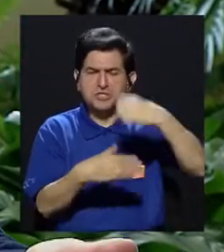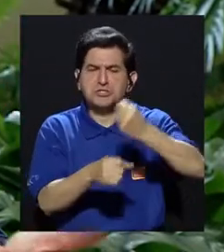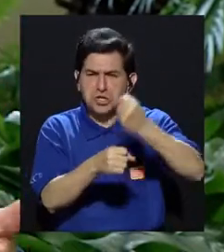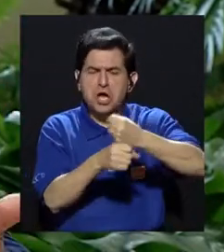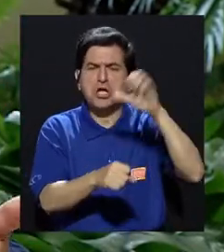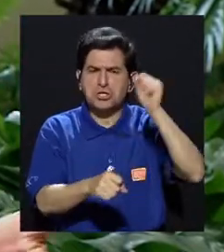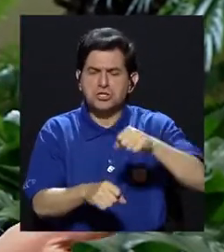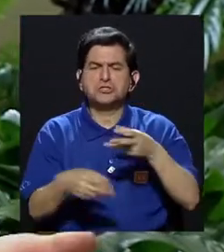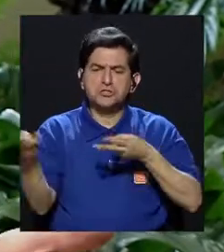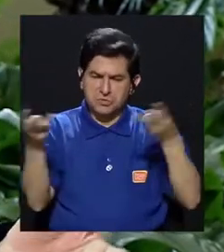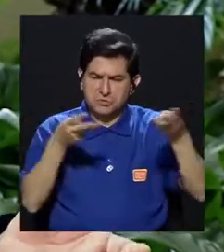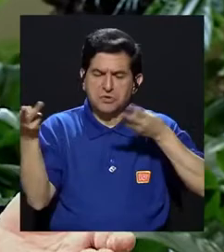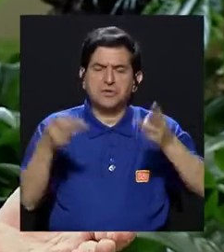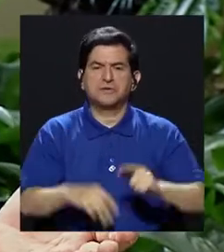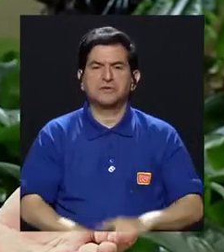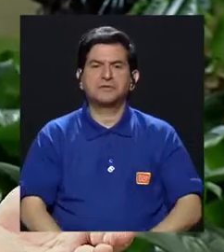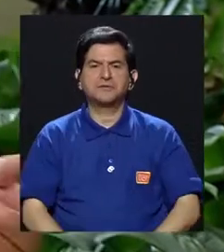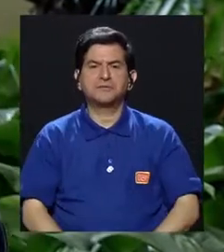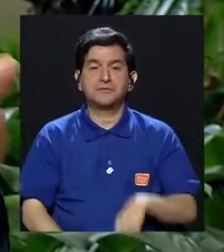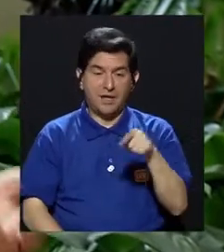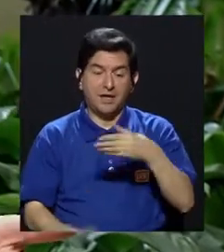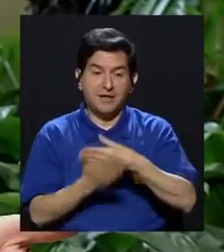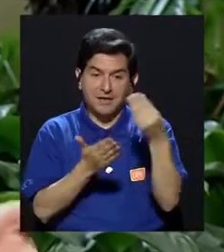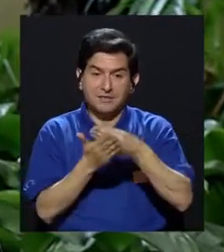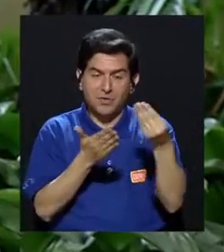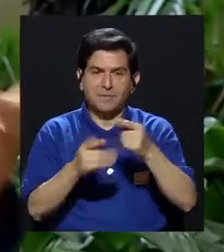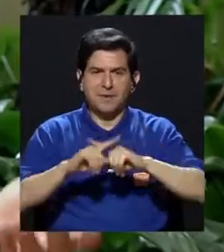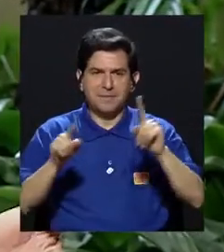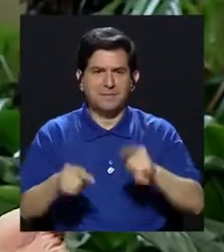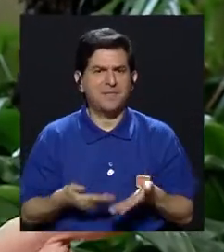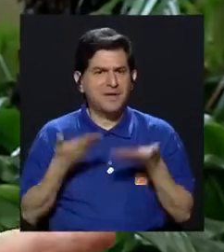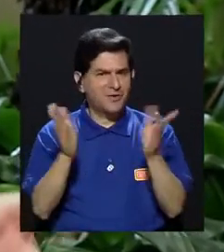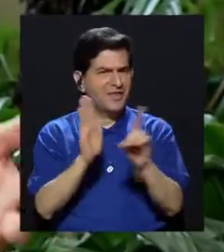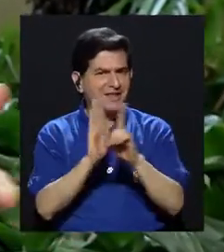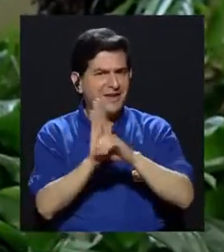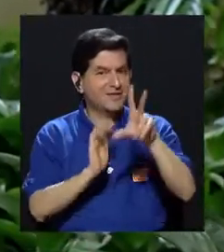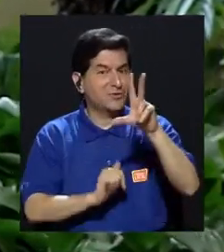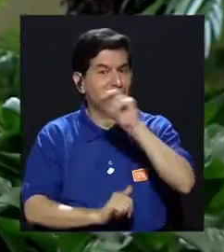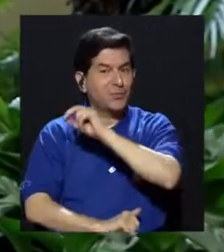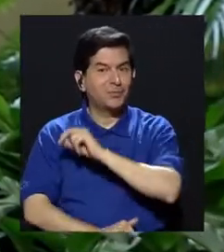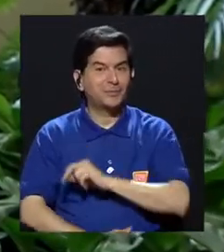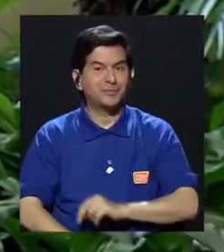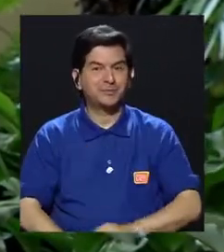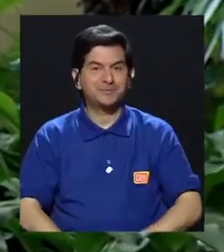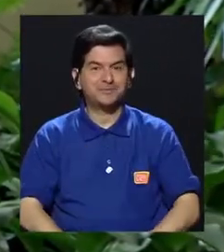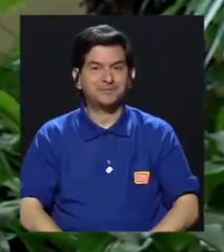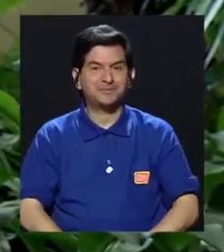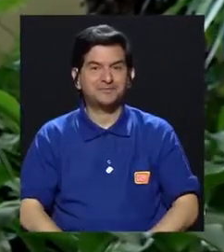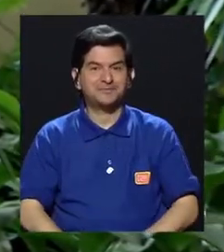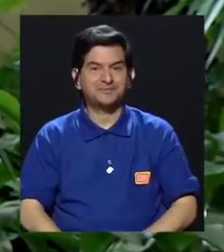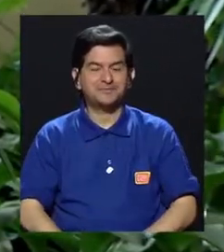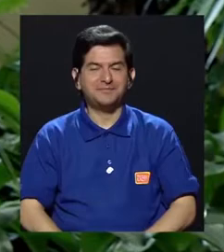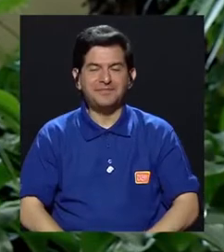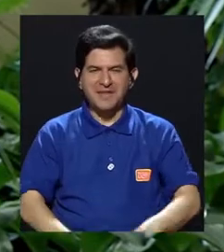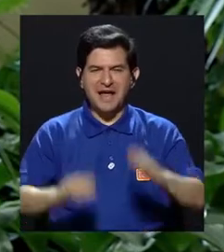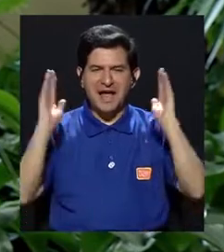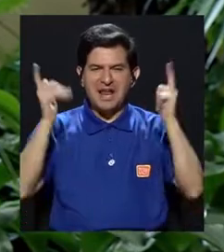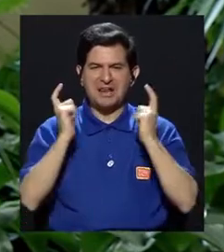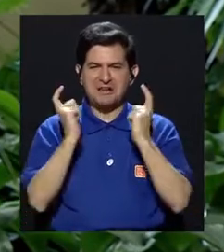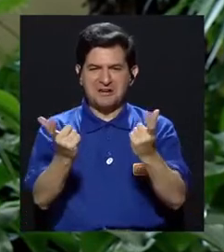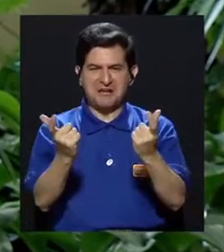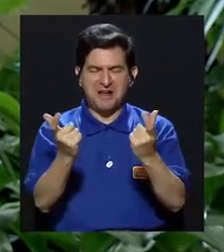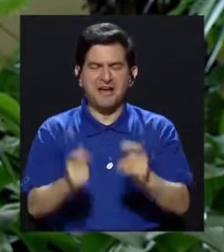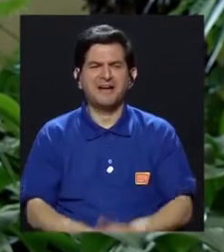mundo de trabajo porque son mercado, son consumidoras, pero no para otorgar derechos, ¿verdad? Entonces, ahí está el gran